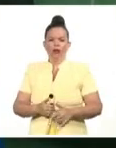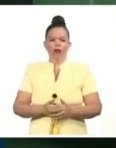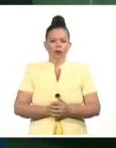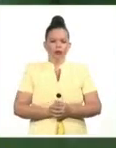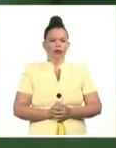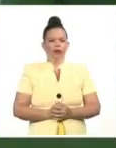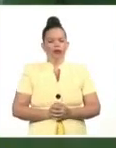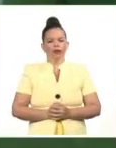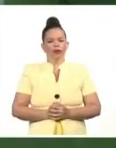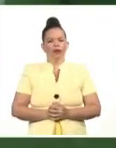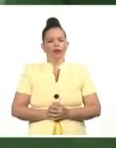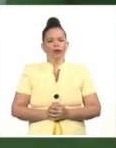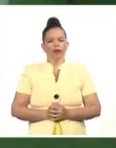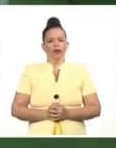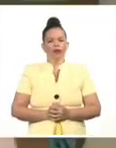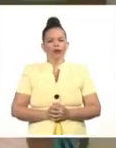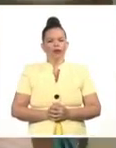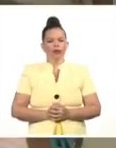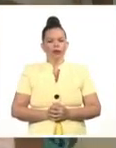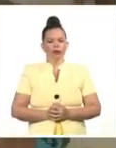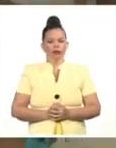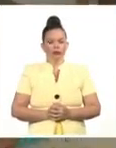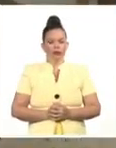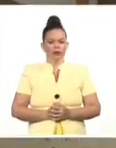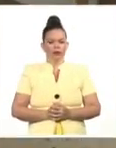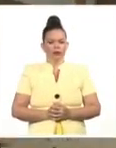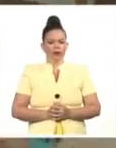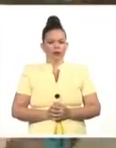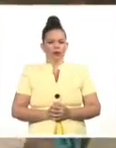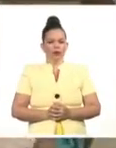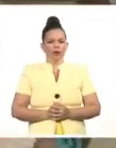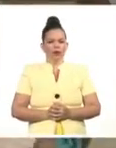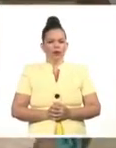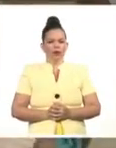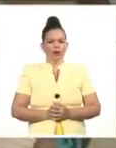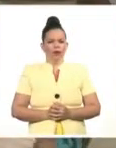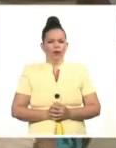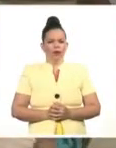Emilio Urquiza y Adairis Lamela, Sistema Informativo de la Televisión Cubana.